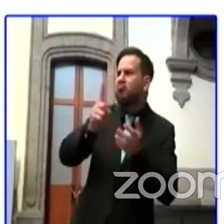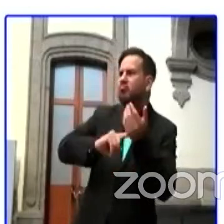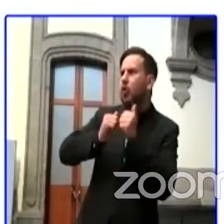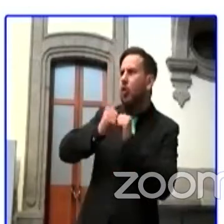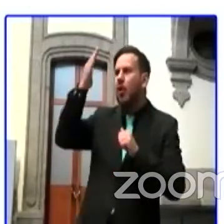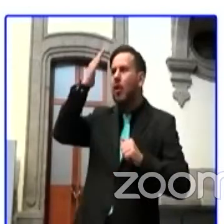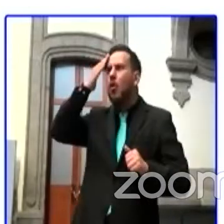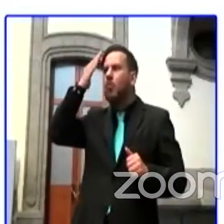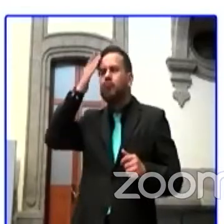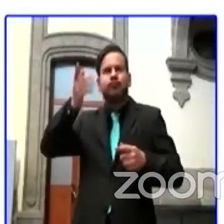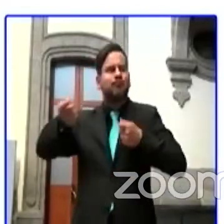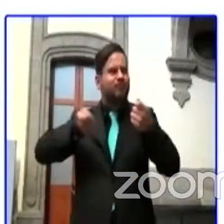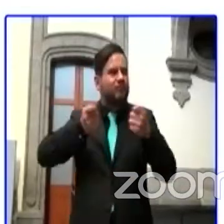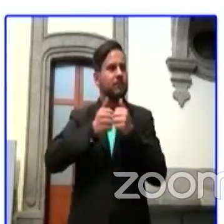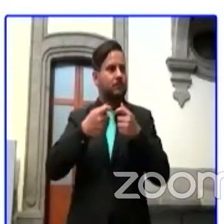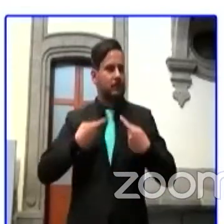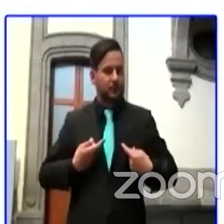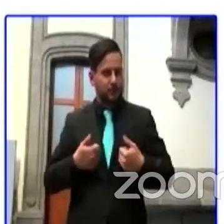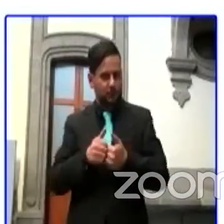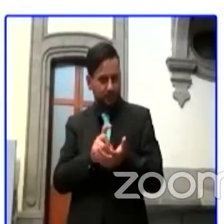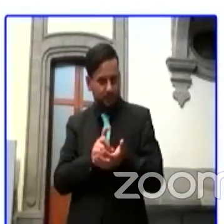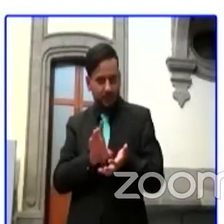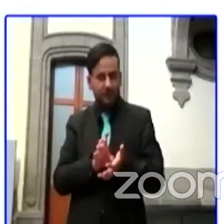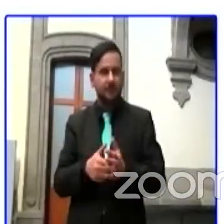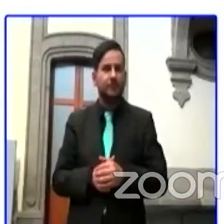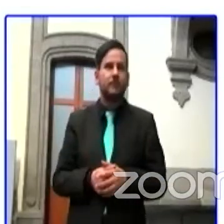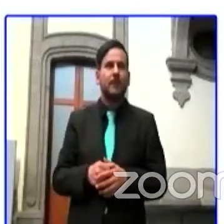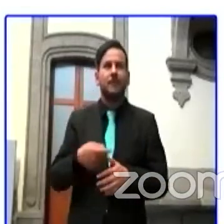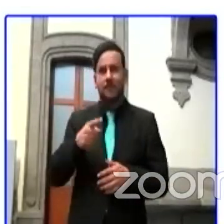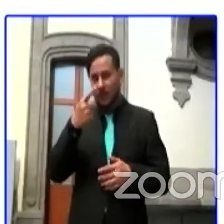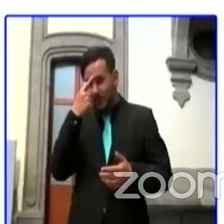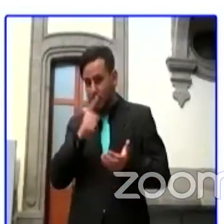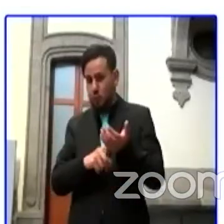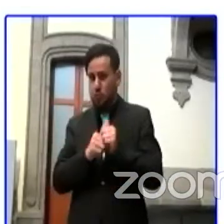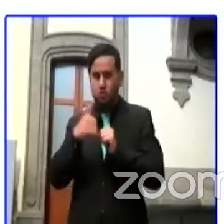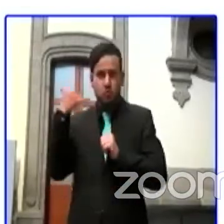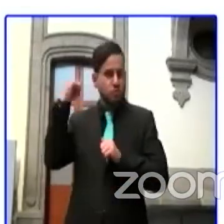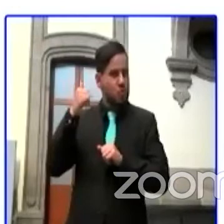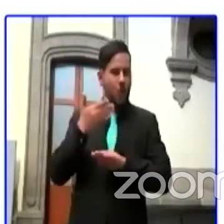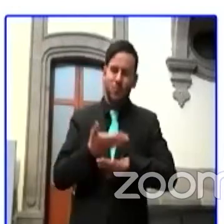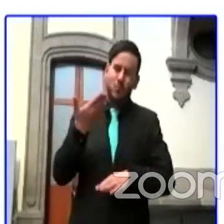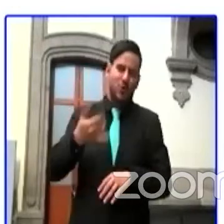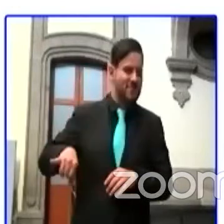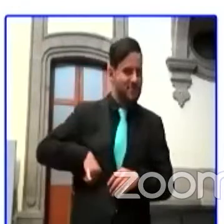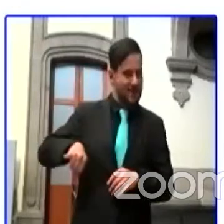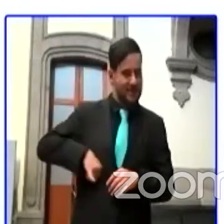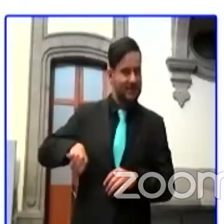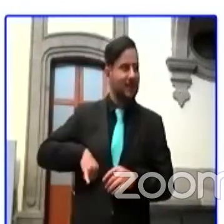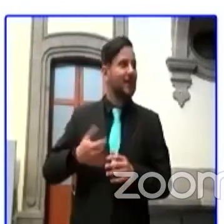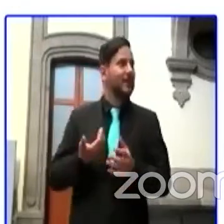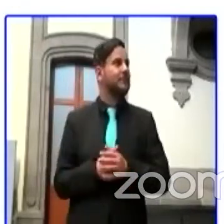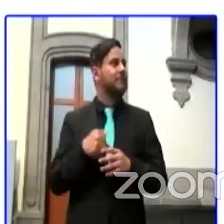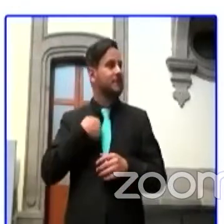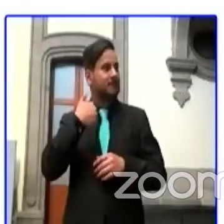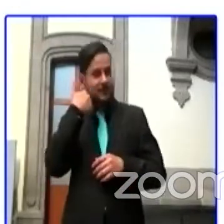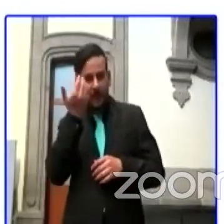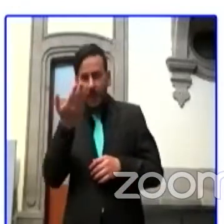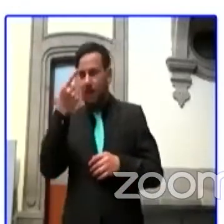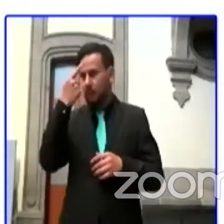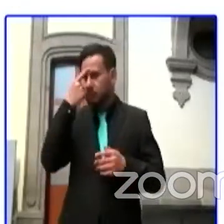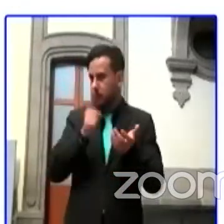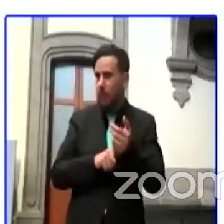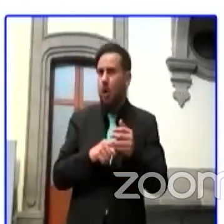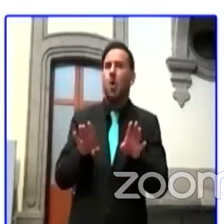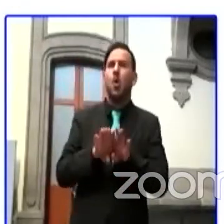con discapacidad, ¿no? Pero creo que en Yucatán ocurre algo interesante y quiero escuchar, y sobre todo